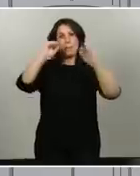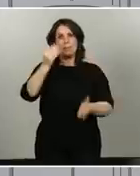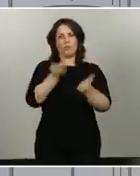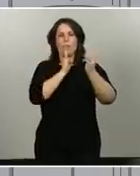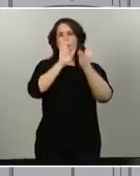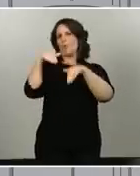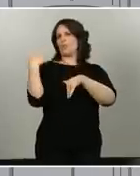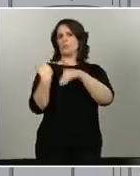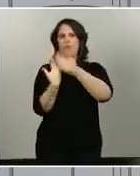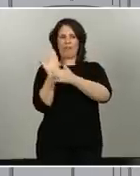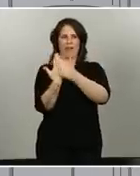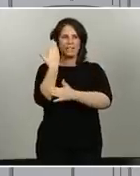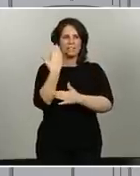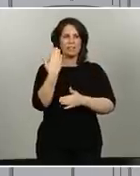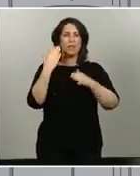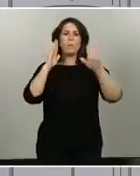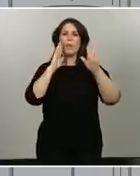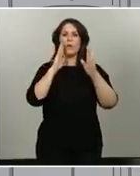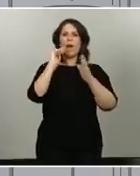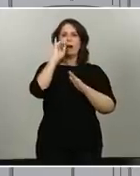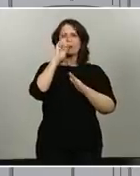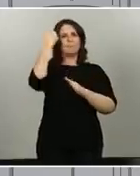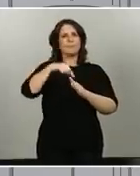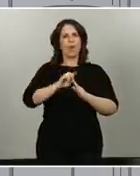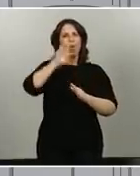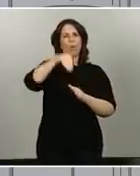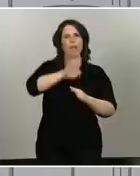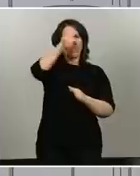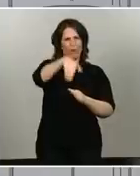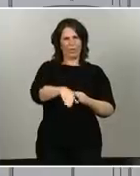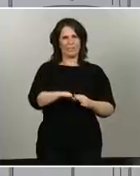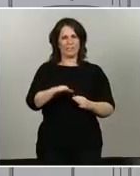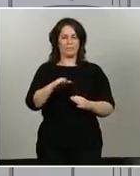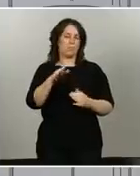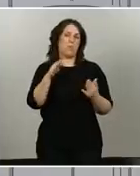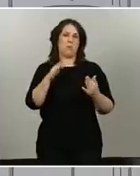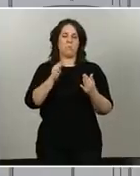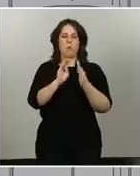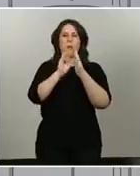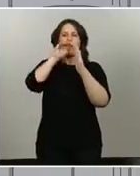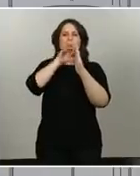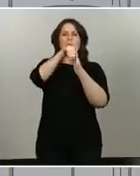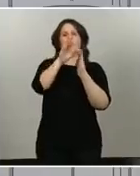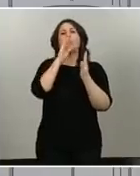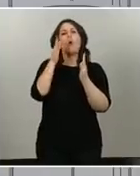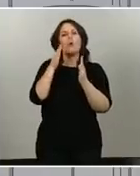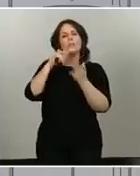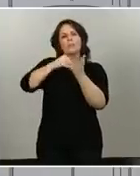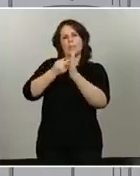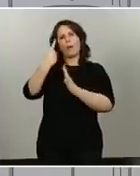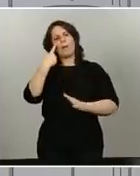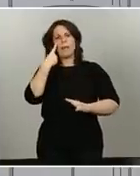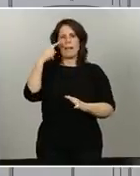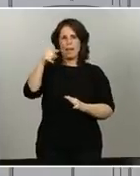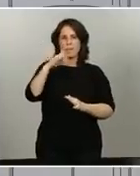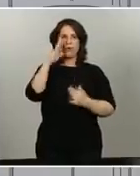decimos, con esas ondulaciones y esas variabilidades debidas a modificaciones en los sistemas de vigilancia por la fase en la que nos